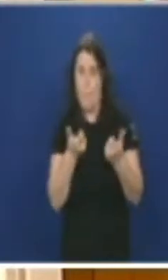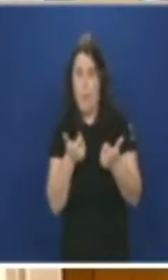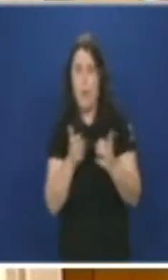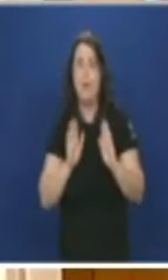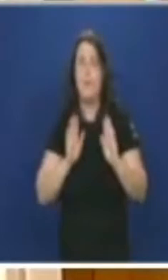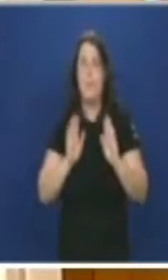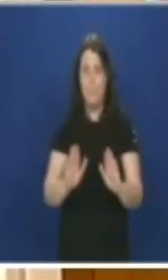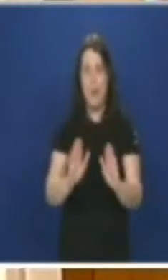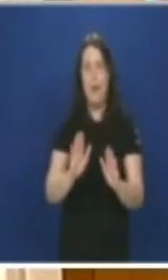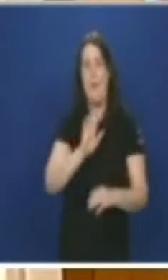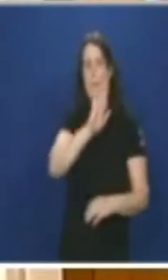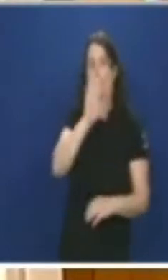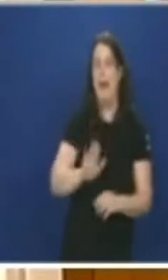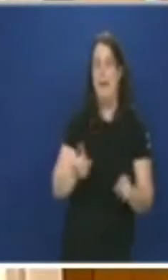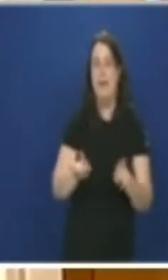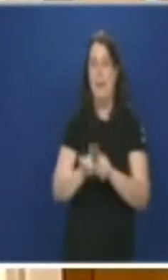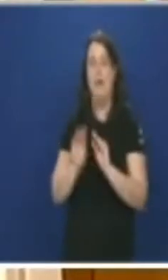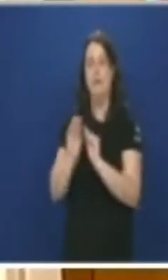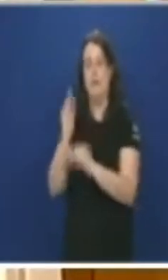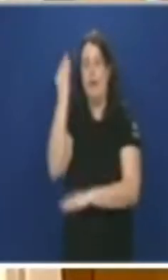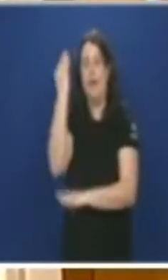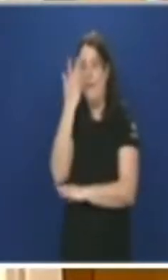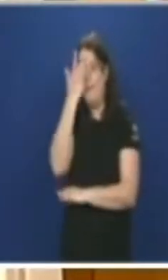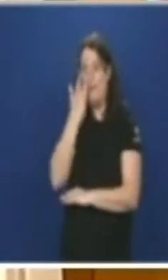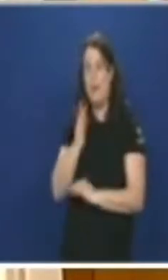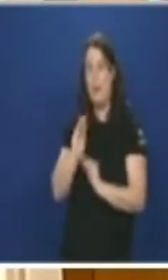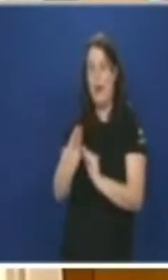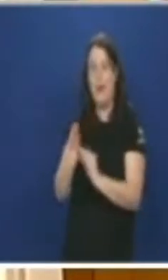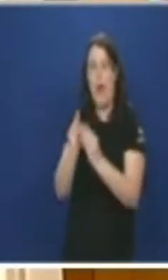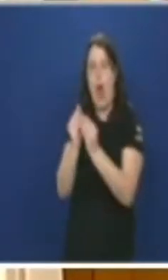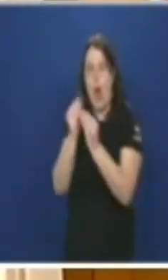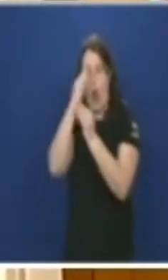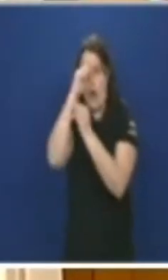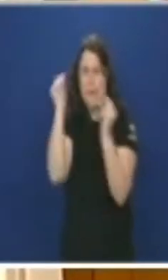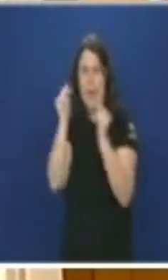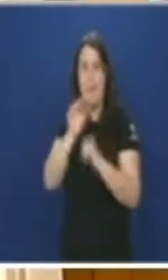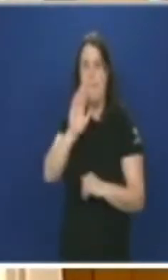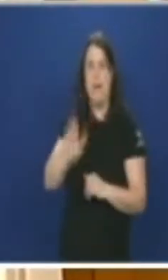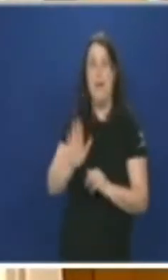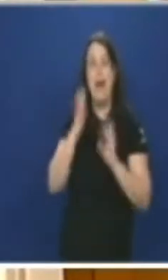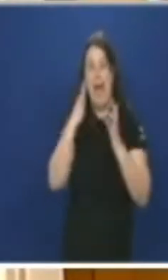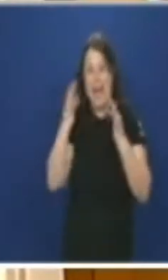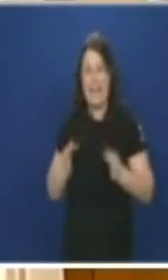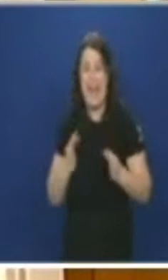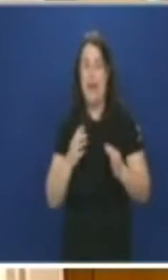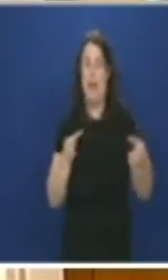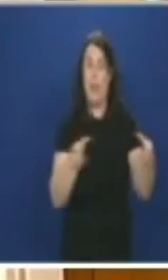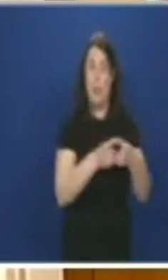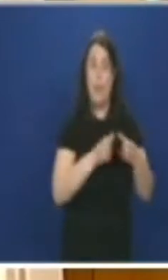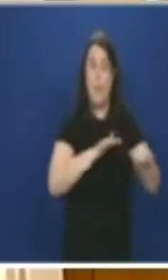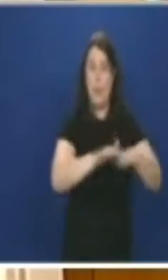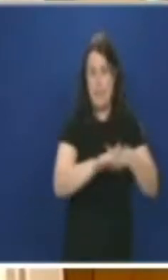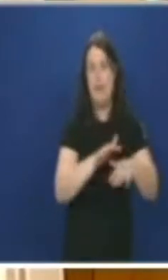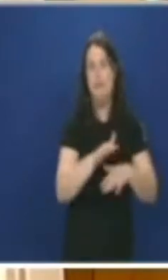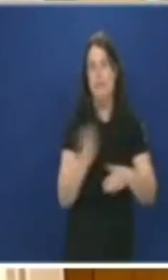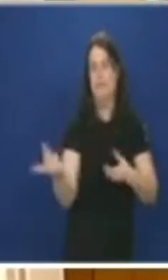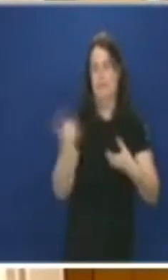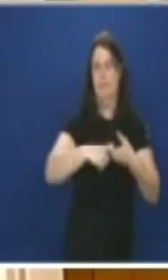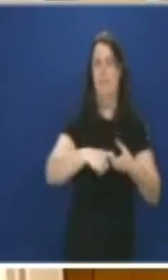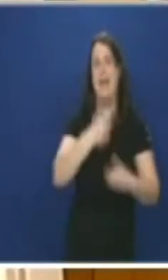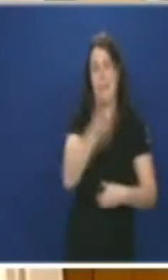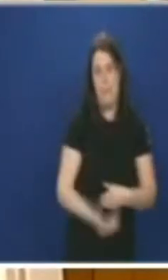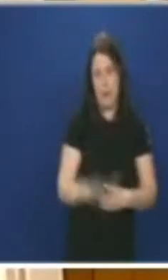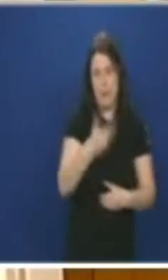alguna maneira se tivera esquecida a súa figura, sendo parte fundamental e esencial deste movimento. Era a